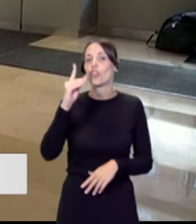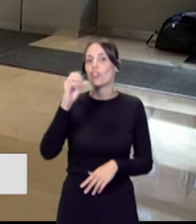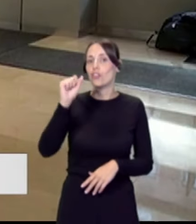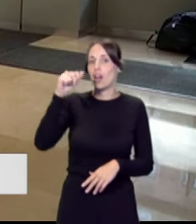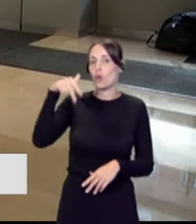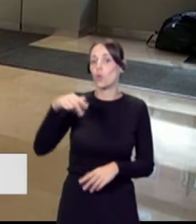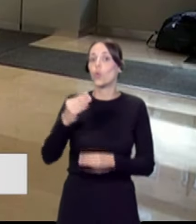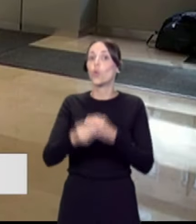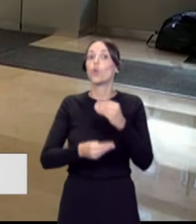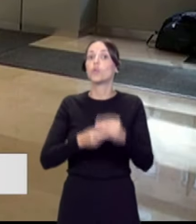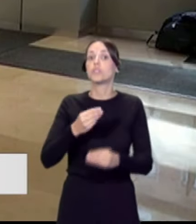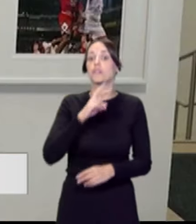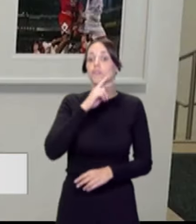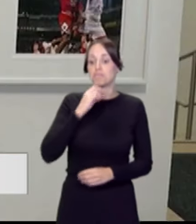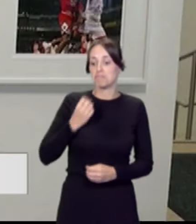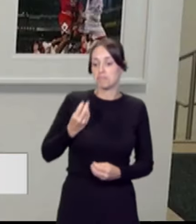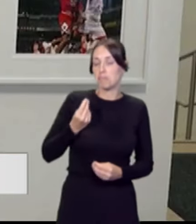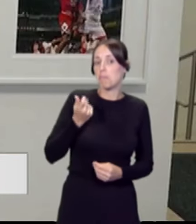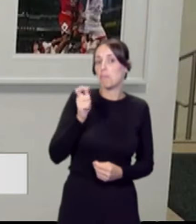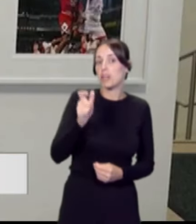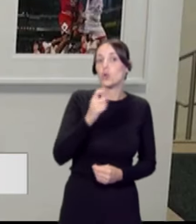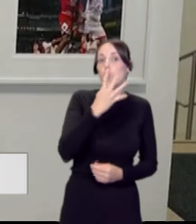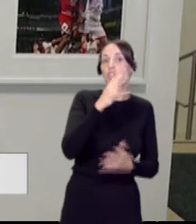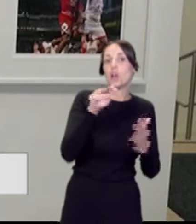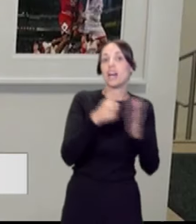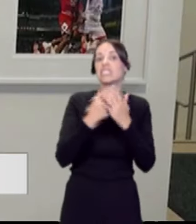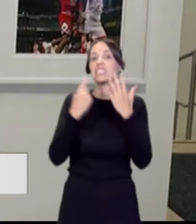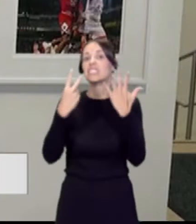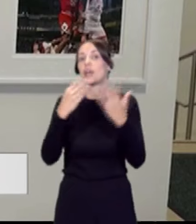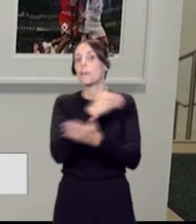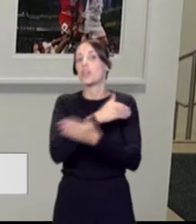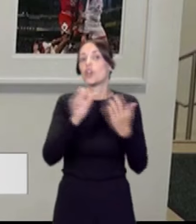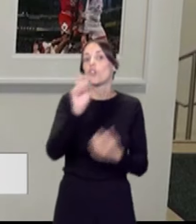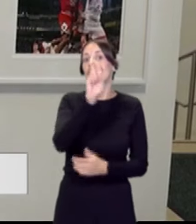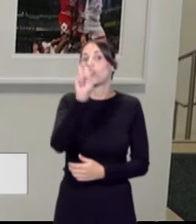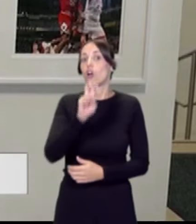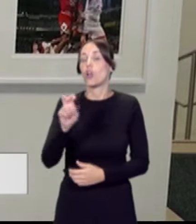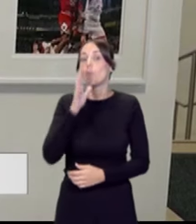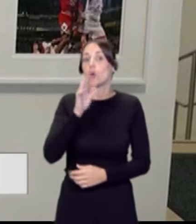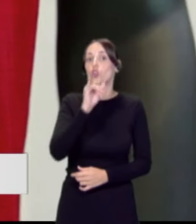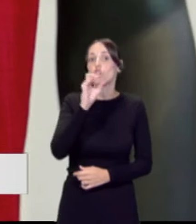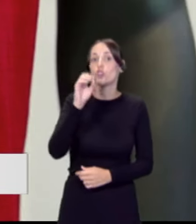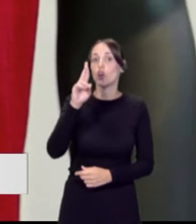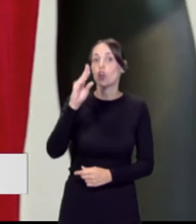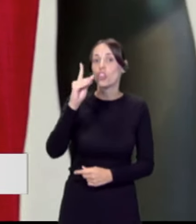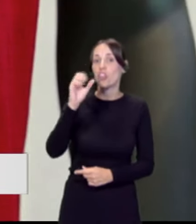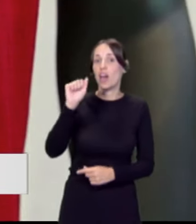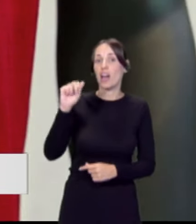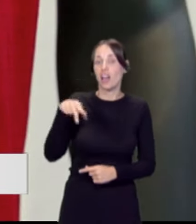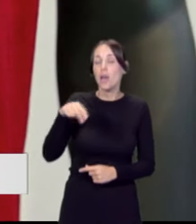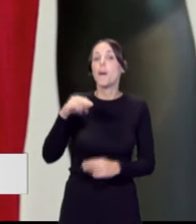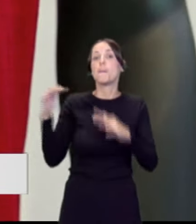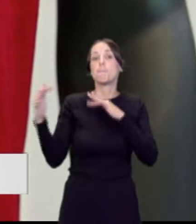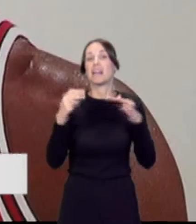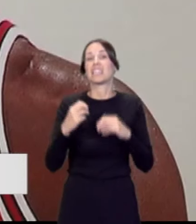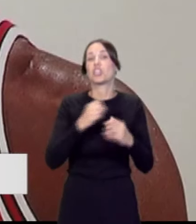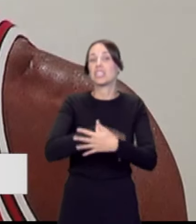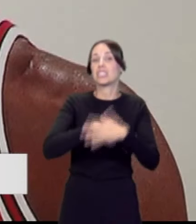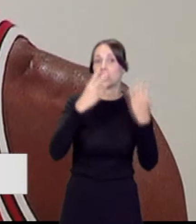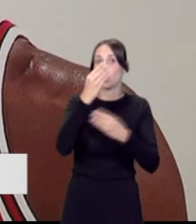estimado de entre 4 y 6 millones de dólares. Jordan usó esa camiseta durante 17 partidos de la temporada 96-97, en la